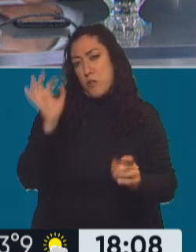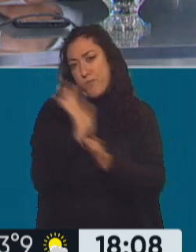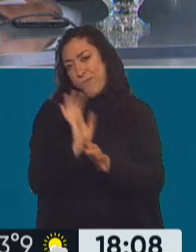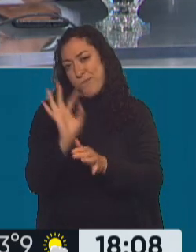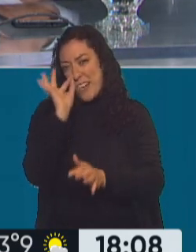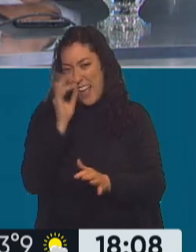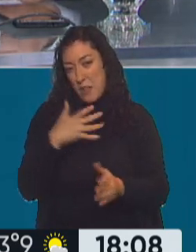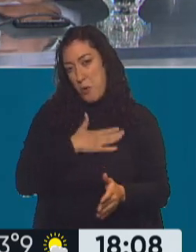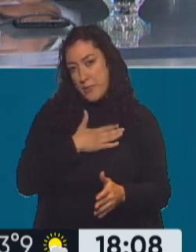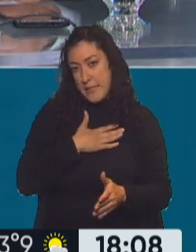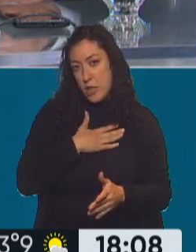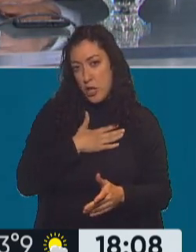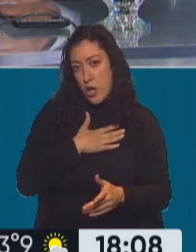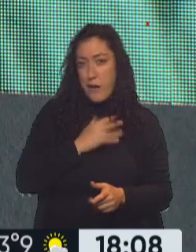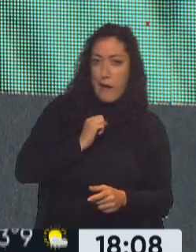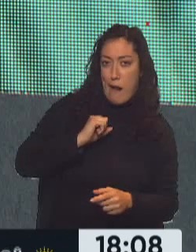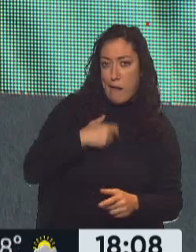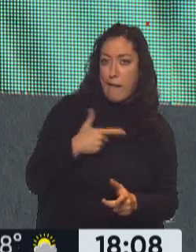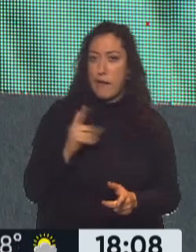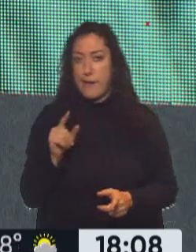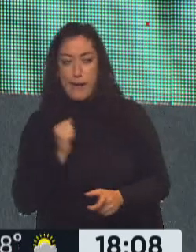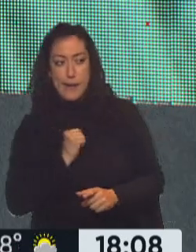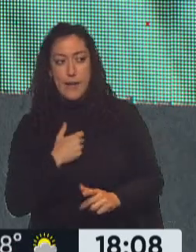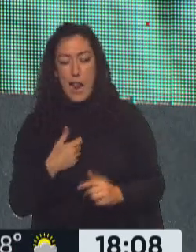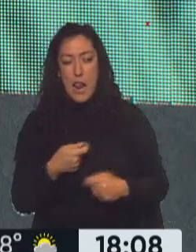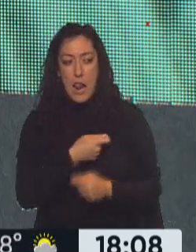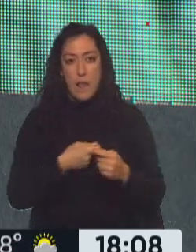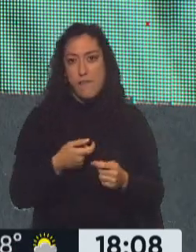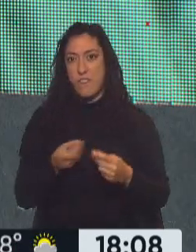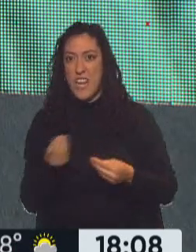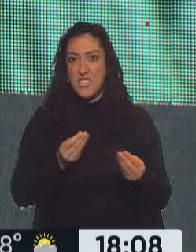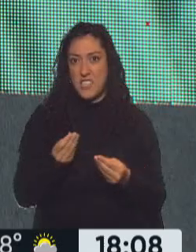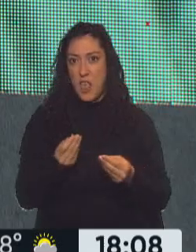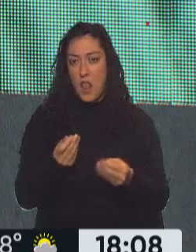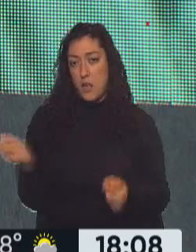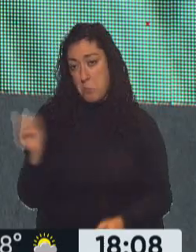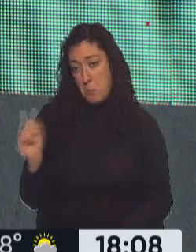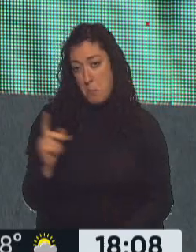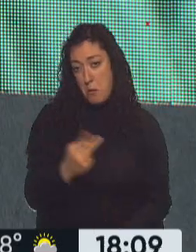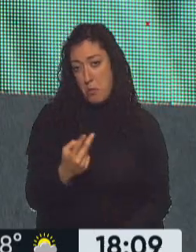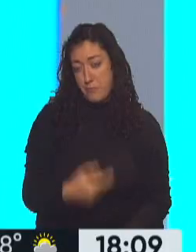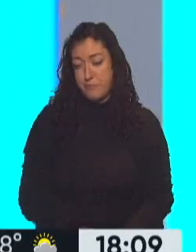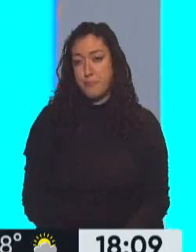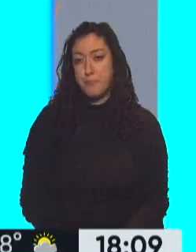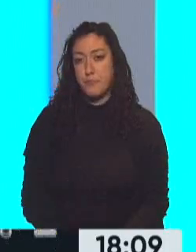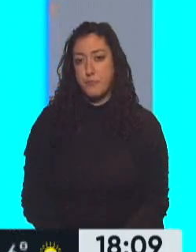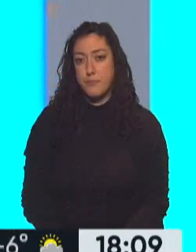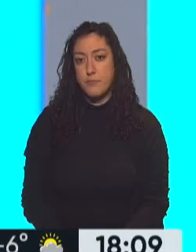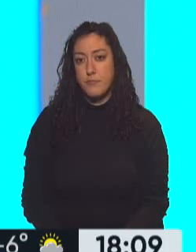Sí, sí. No es que sí, un garca, claro, le dice a otro garca, oh, hacemos una maniobra financiera. Sí, no, no solamente, claro. Bien. Pero lo que está